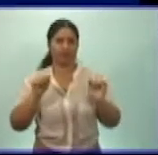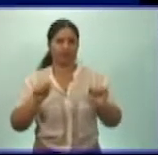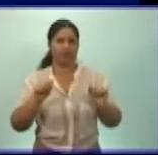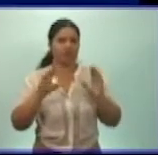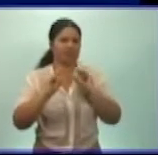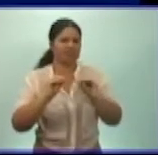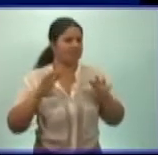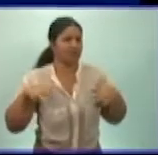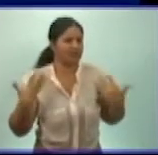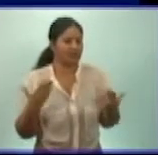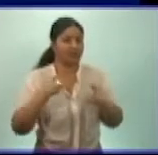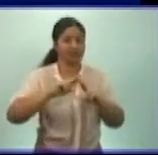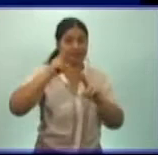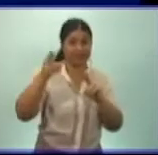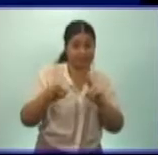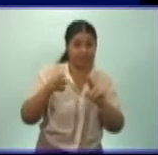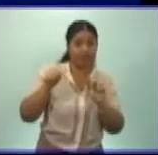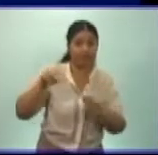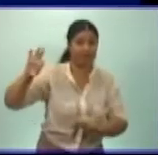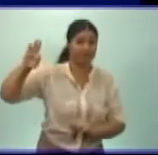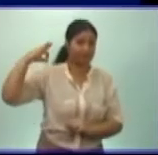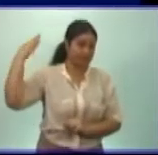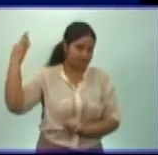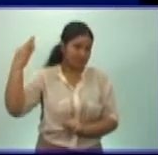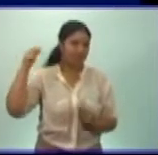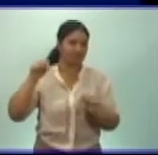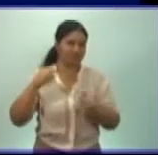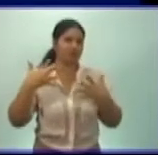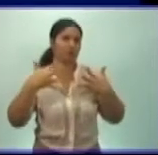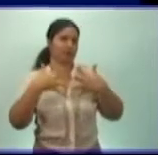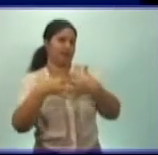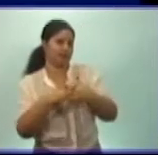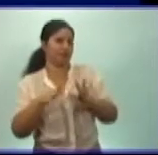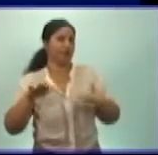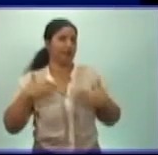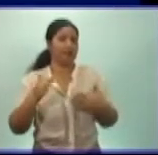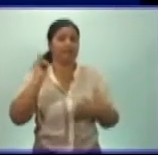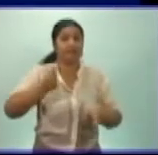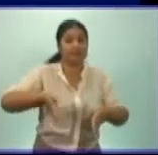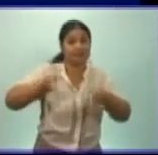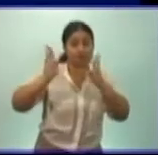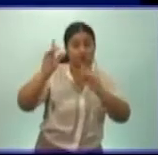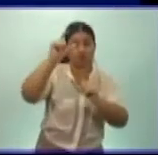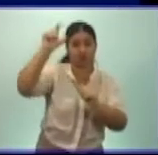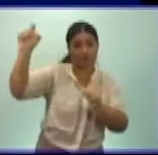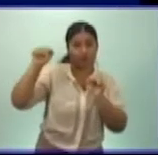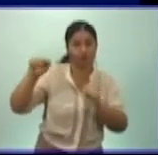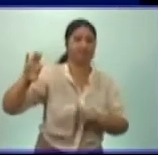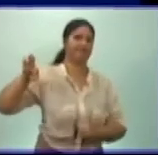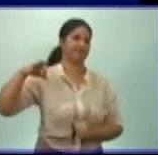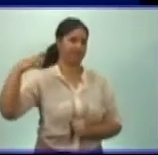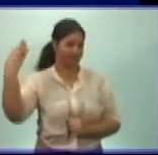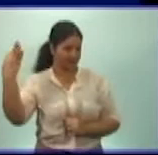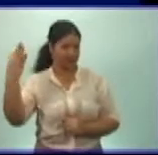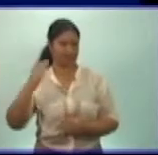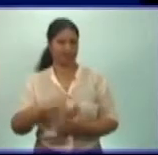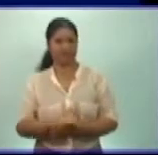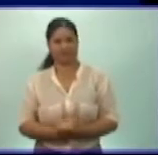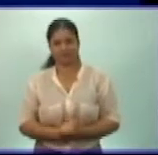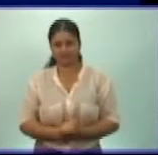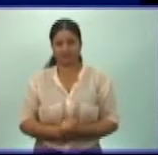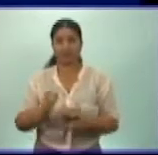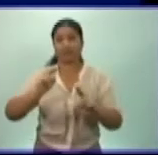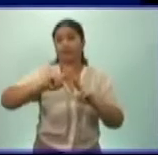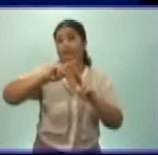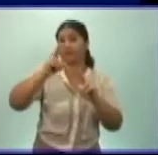estuvo influido por la presión de la Academia Francesa, fundada también en este momento. El teatro se